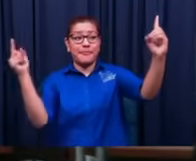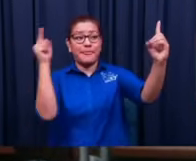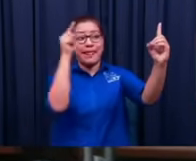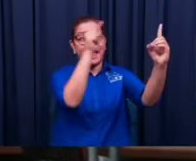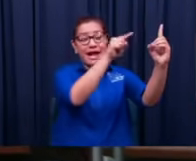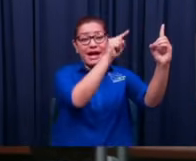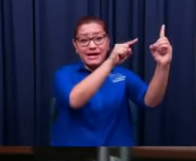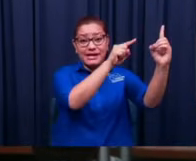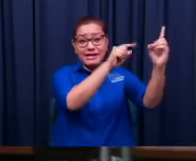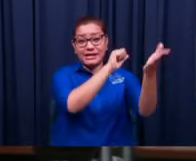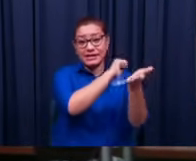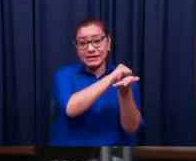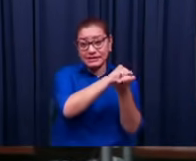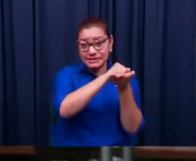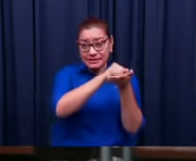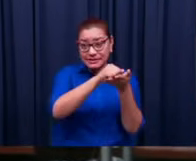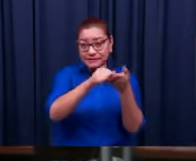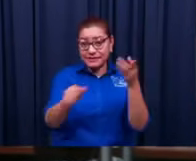sin miedo.